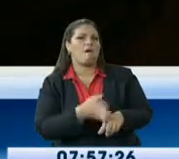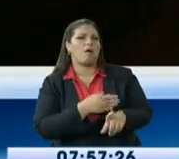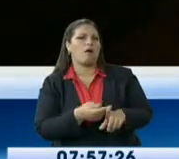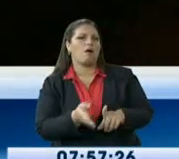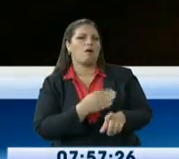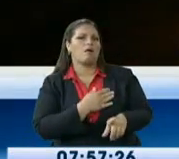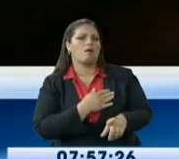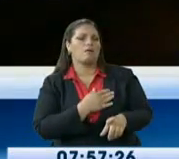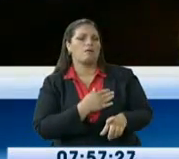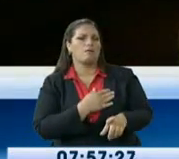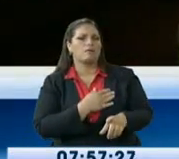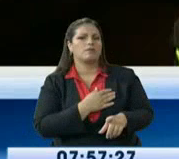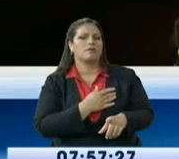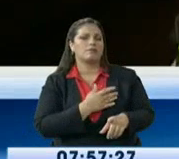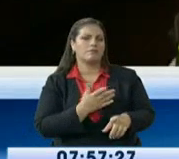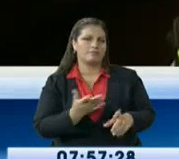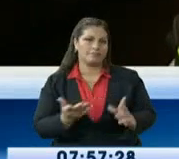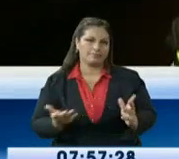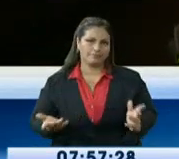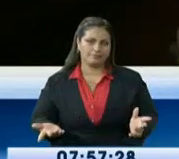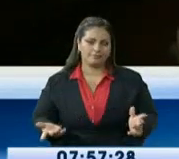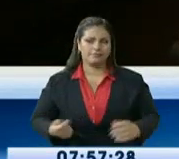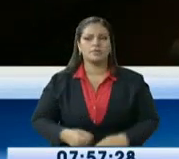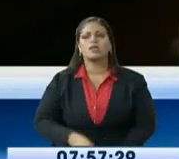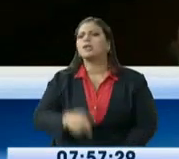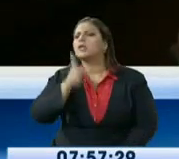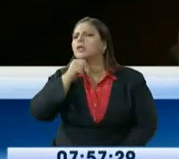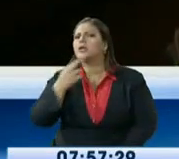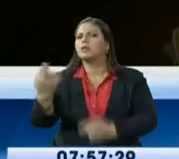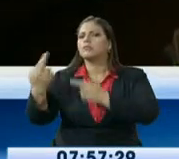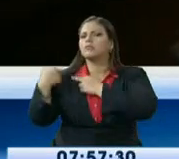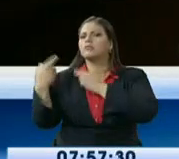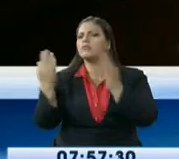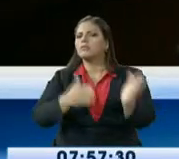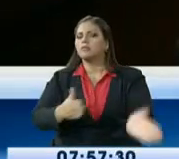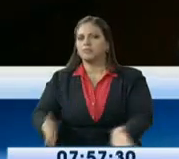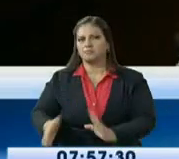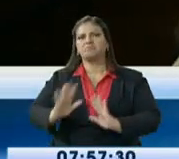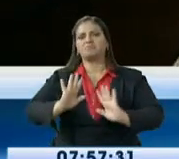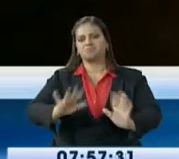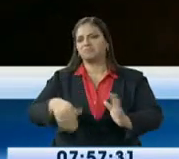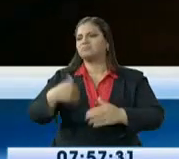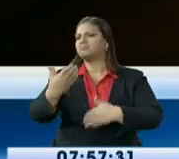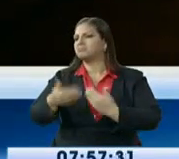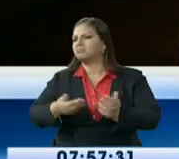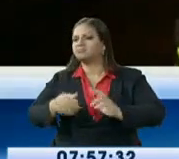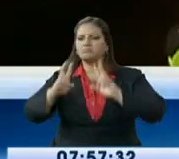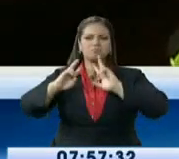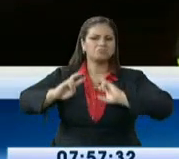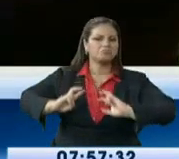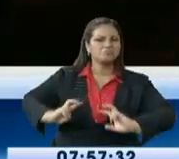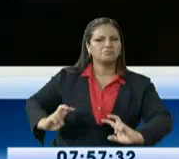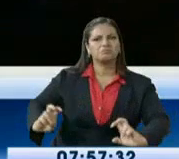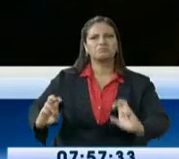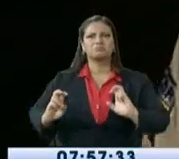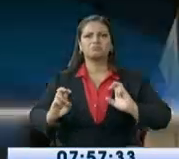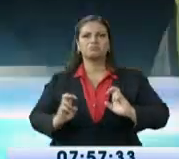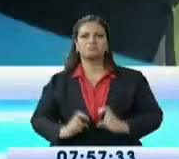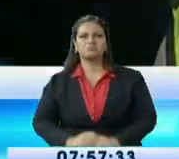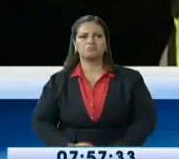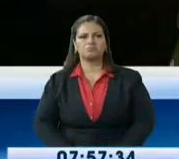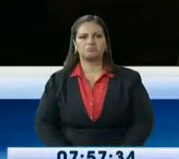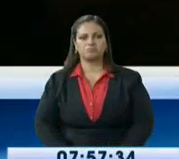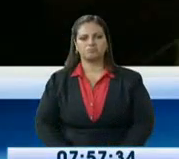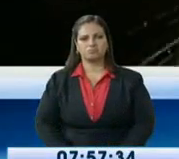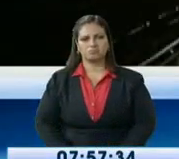fiesta. Identificaremos a los administradores, organizadores, para que proceda la comisaría